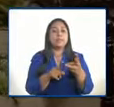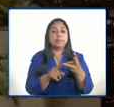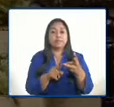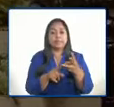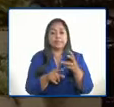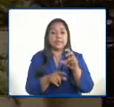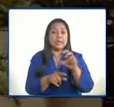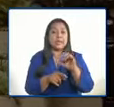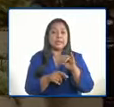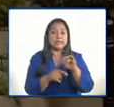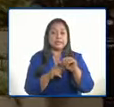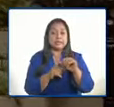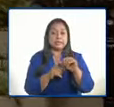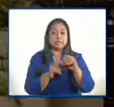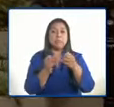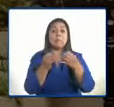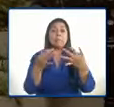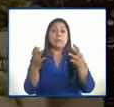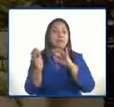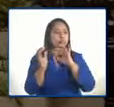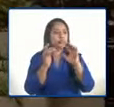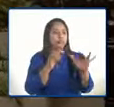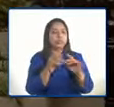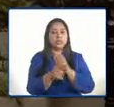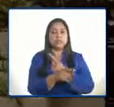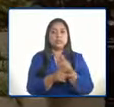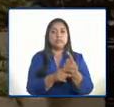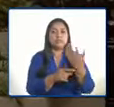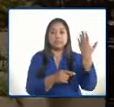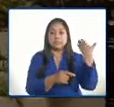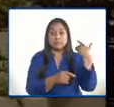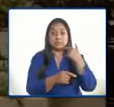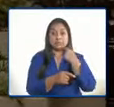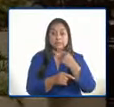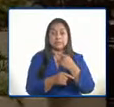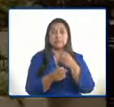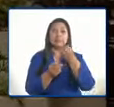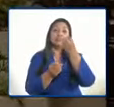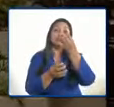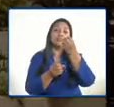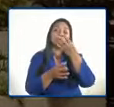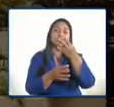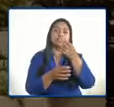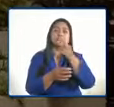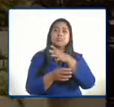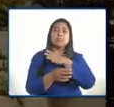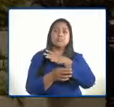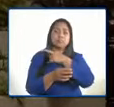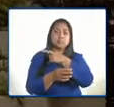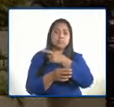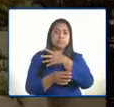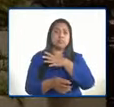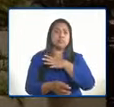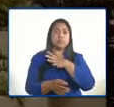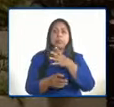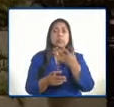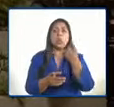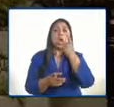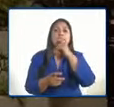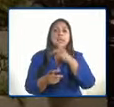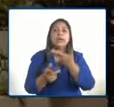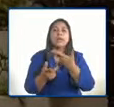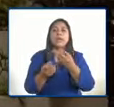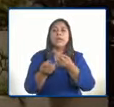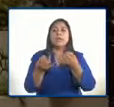cifras de los migrantes, la semana pasada la Casa del Migrante daba a conocer que hay como no hay una cantidad